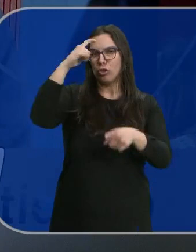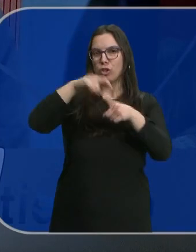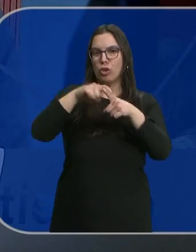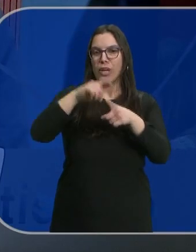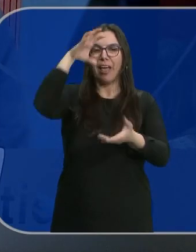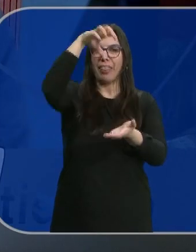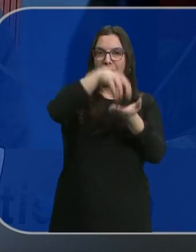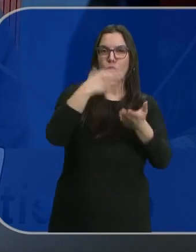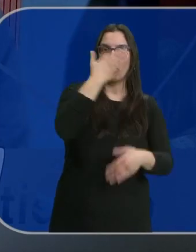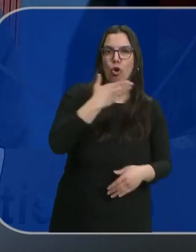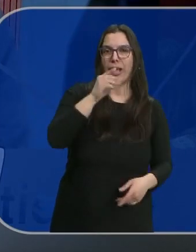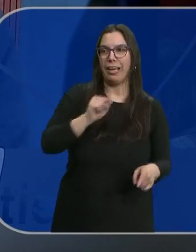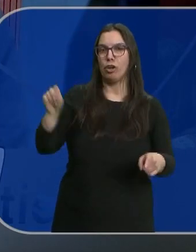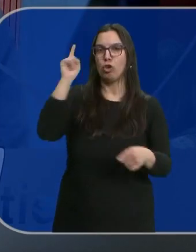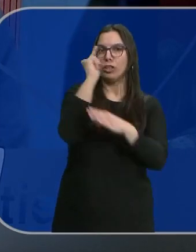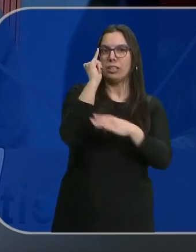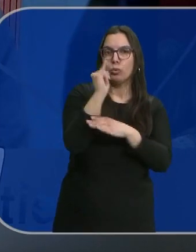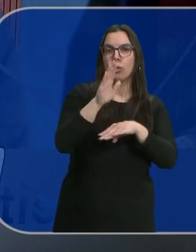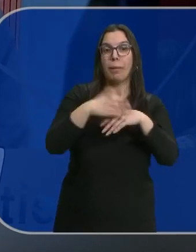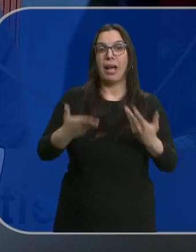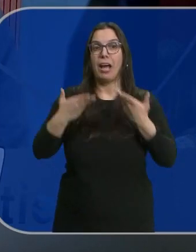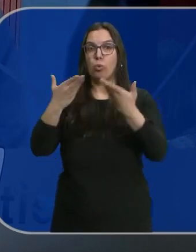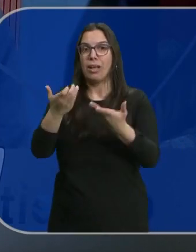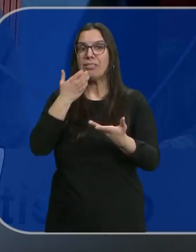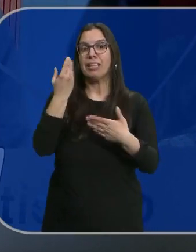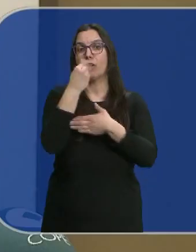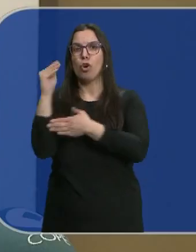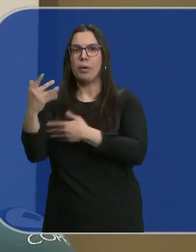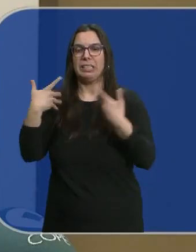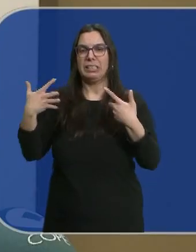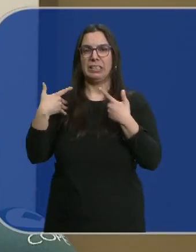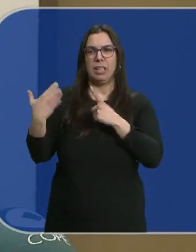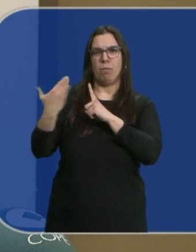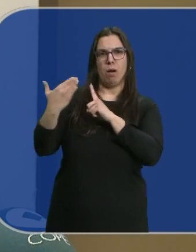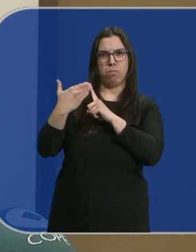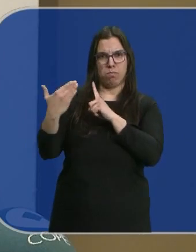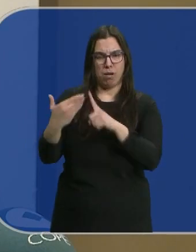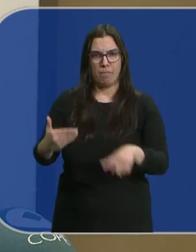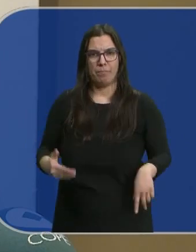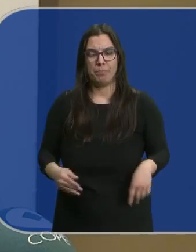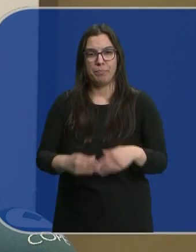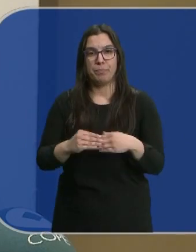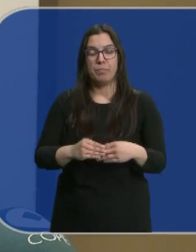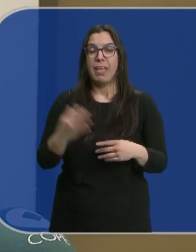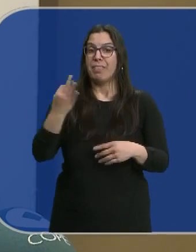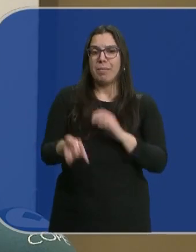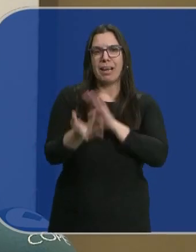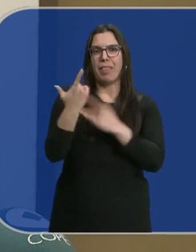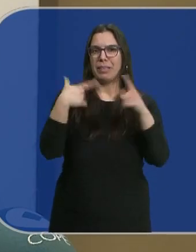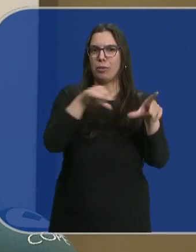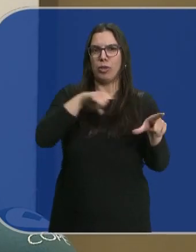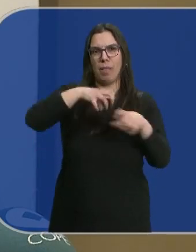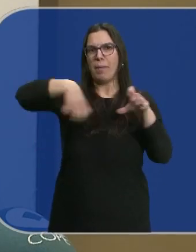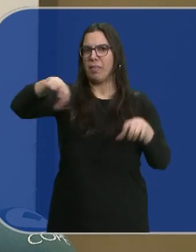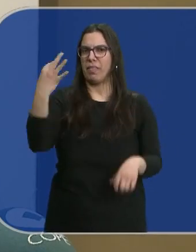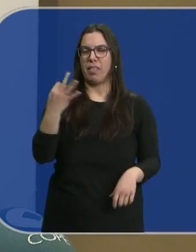en los centros escolares para ayudar a los chavales que sufren bullying. Se ve que es necesaria la creación de un departamento independiente.